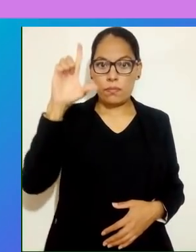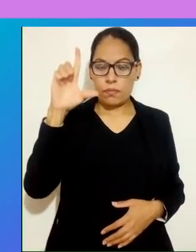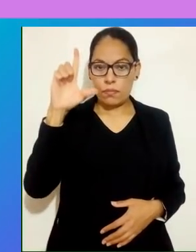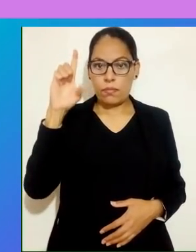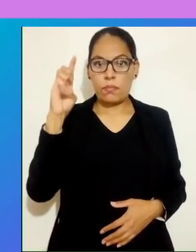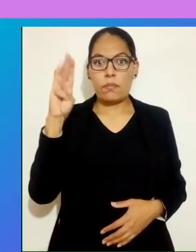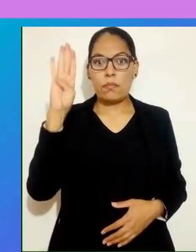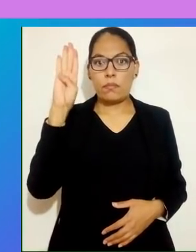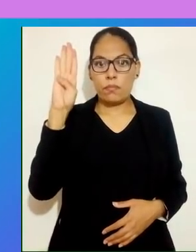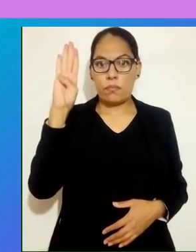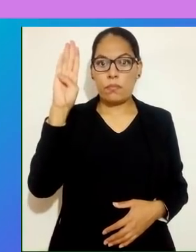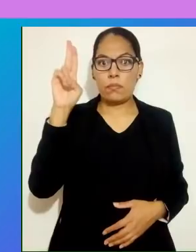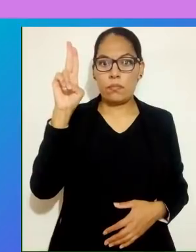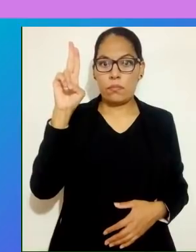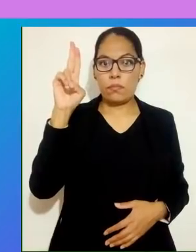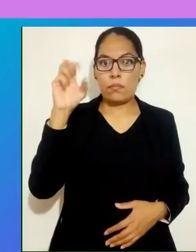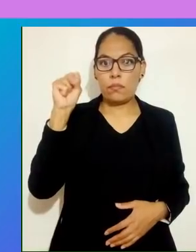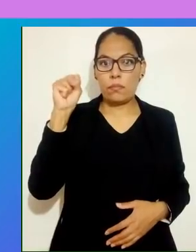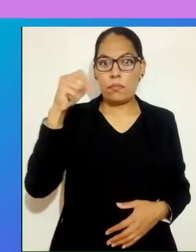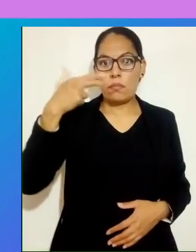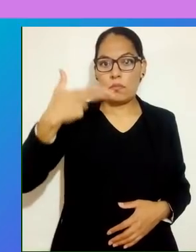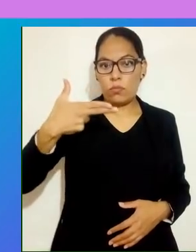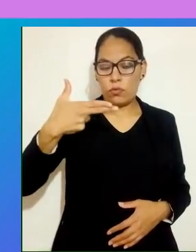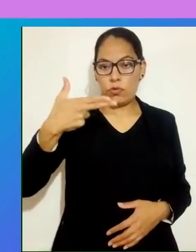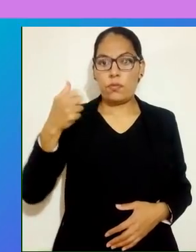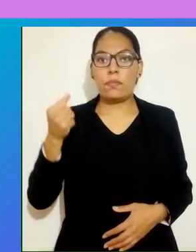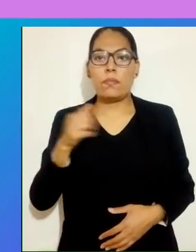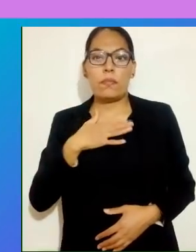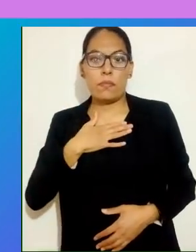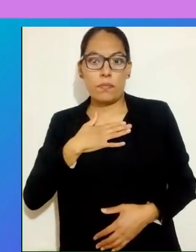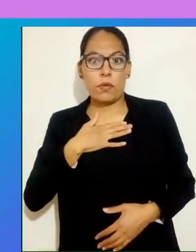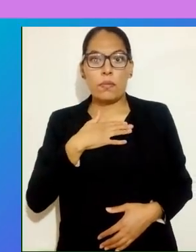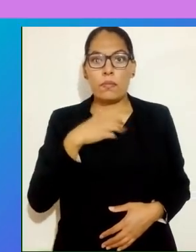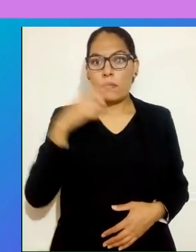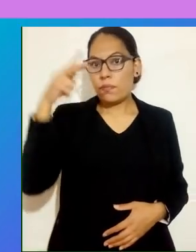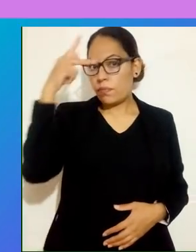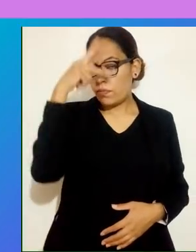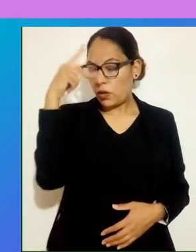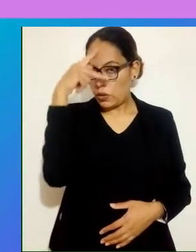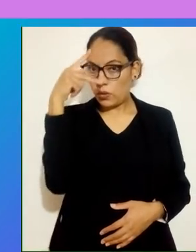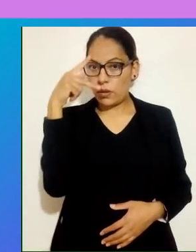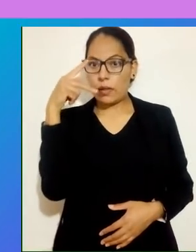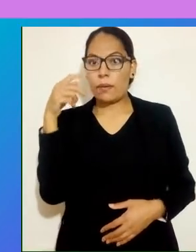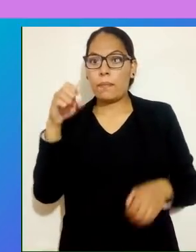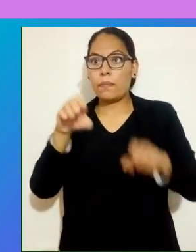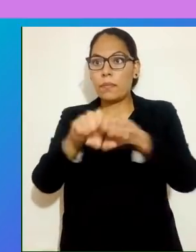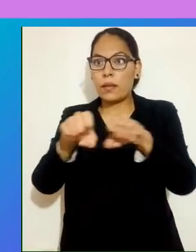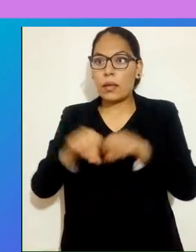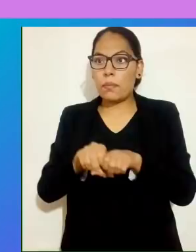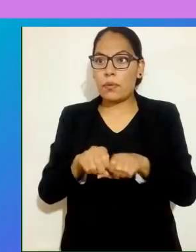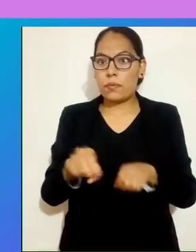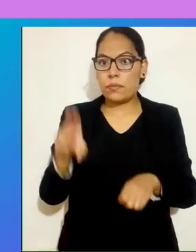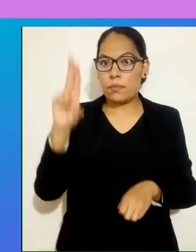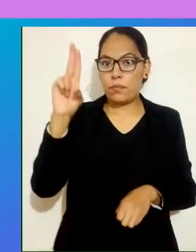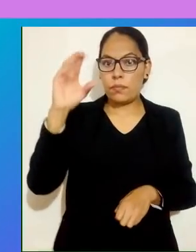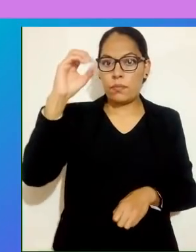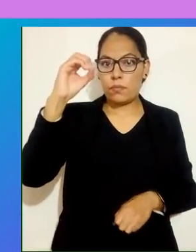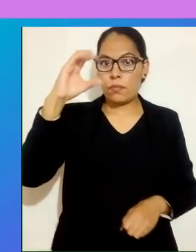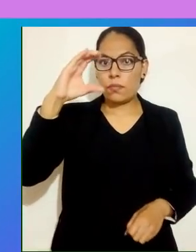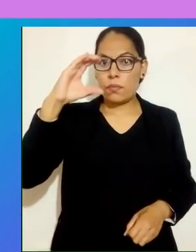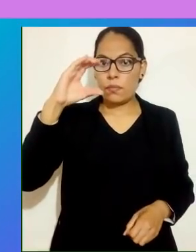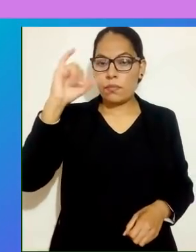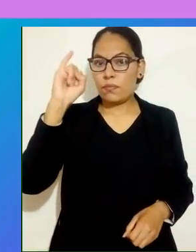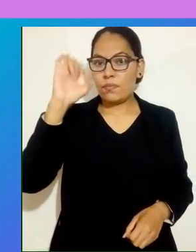al grupo de AUCIE de CAPEP del Estado de Puebla. Les traigo una cápsula sobre educación